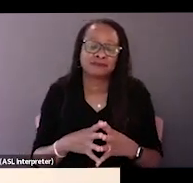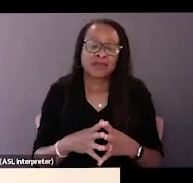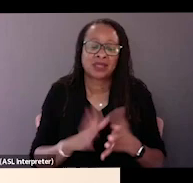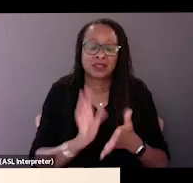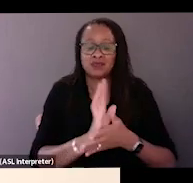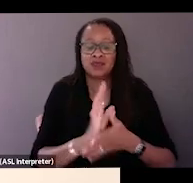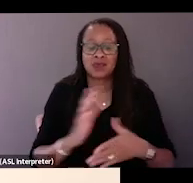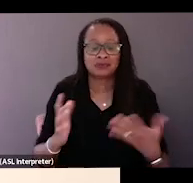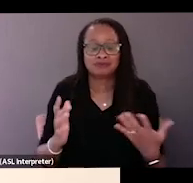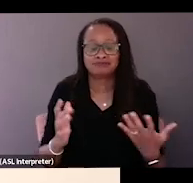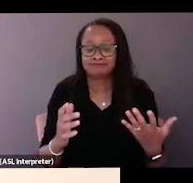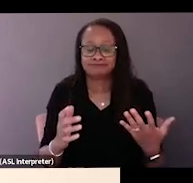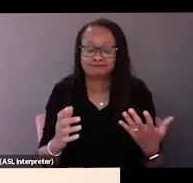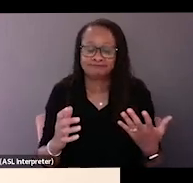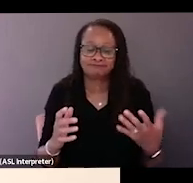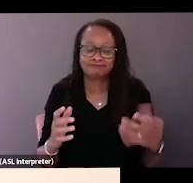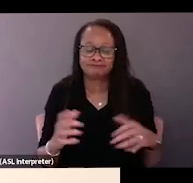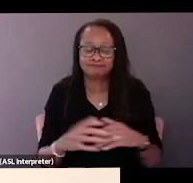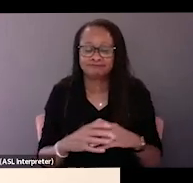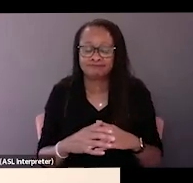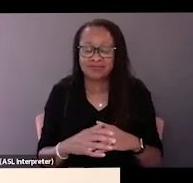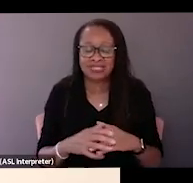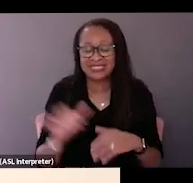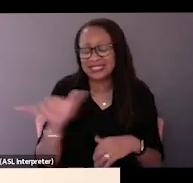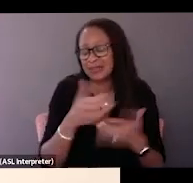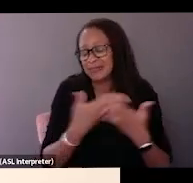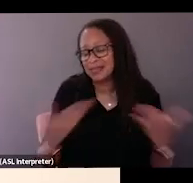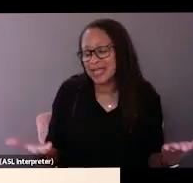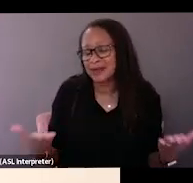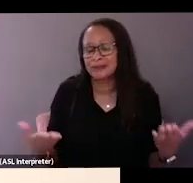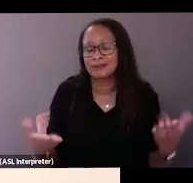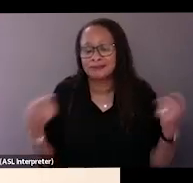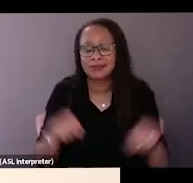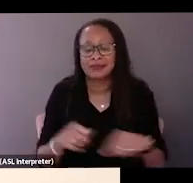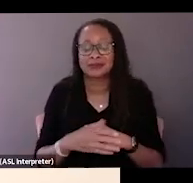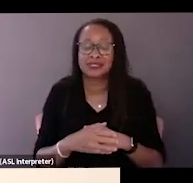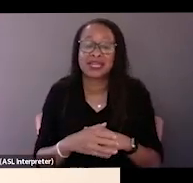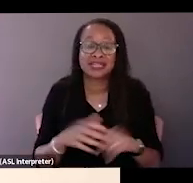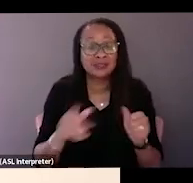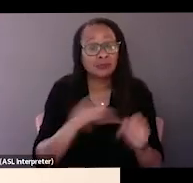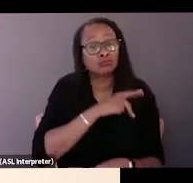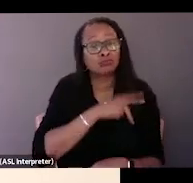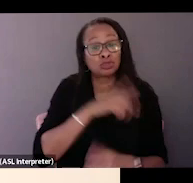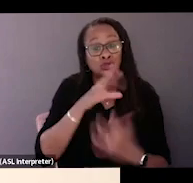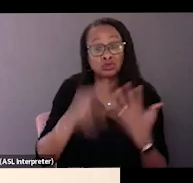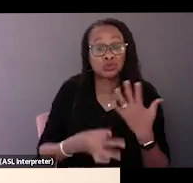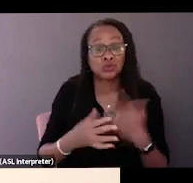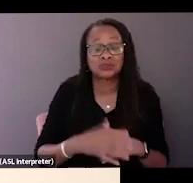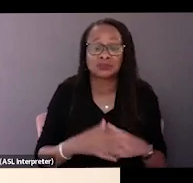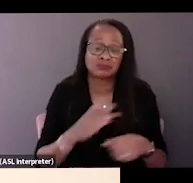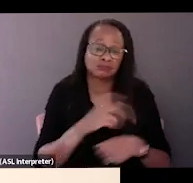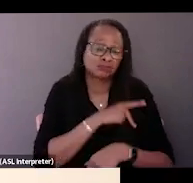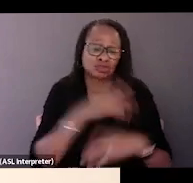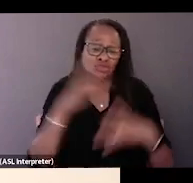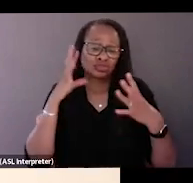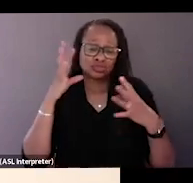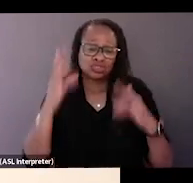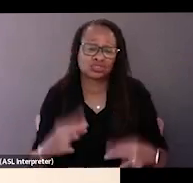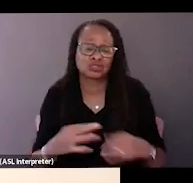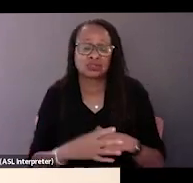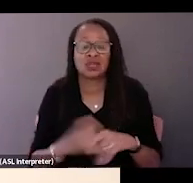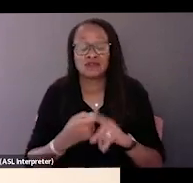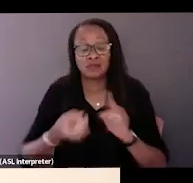propia. O sea, en el momento en que comenzamos a desarrollar un filme, estamos